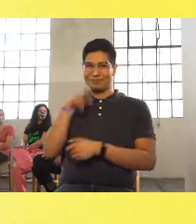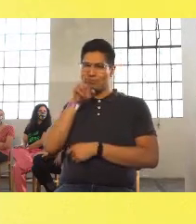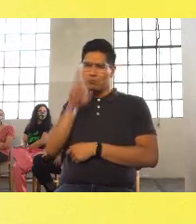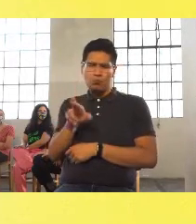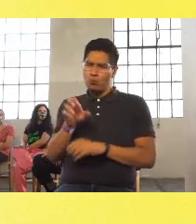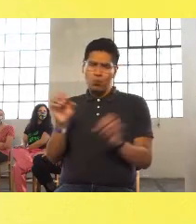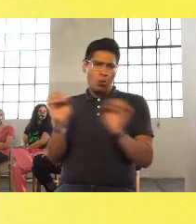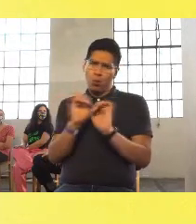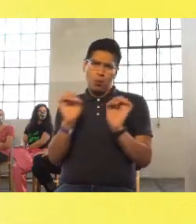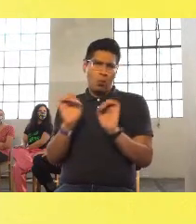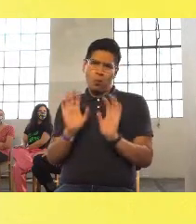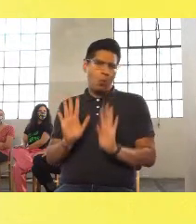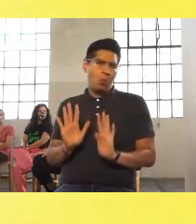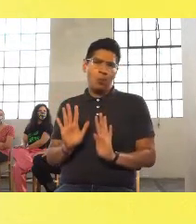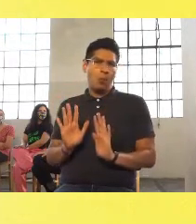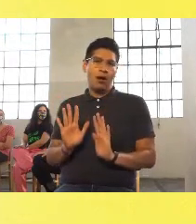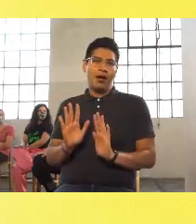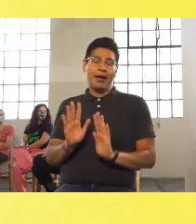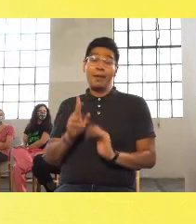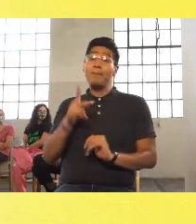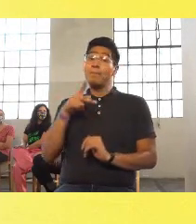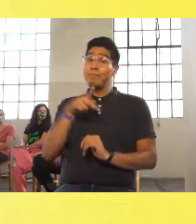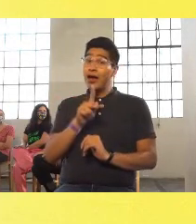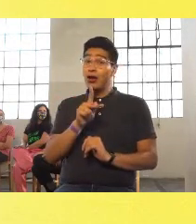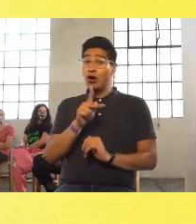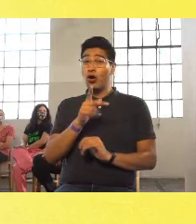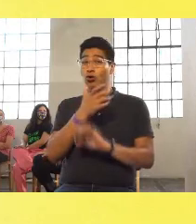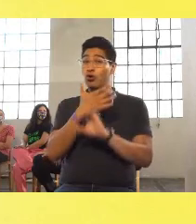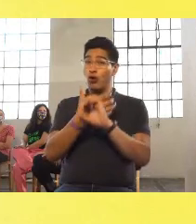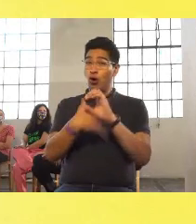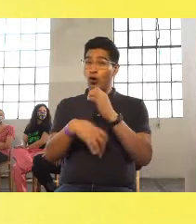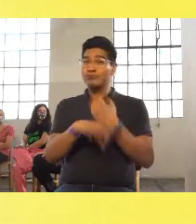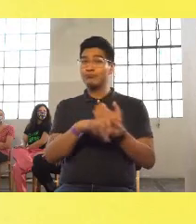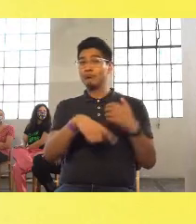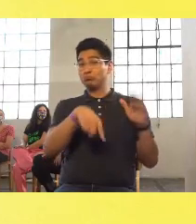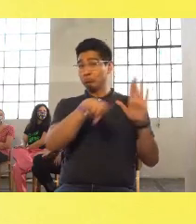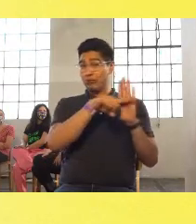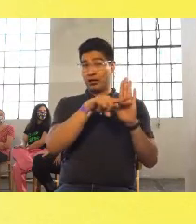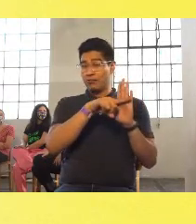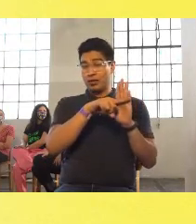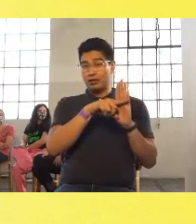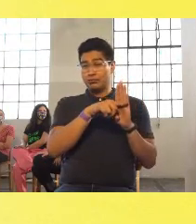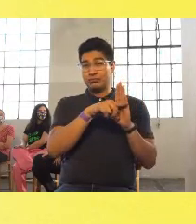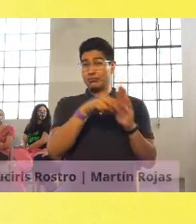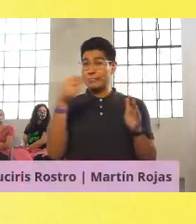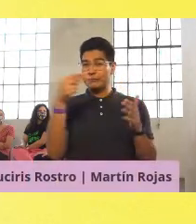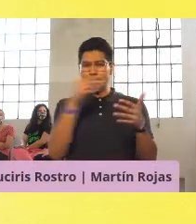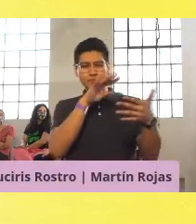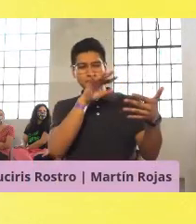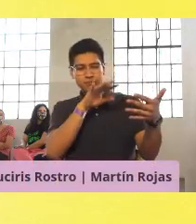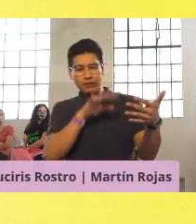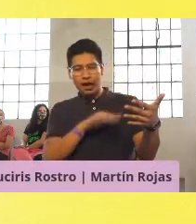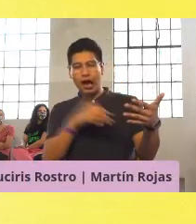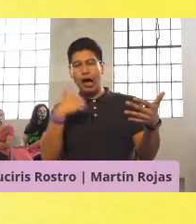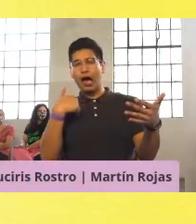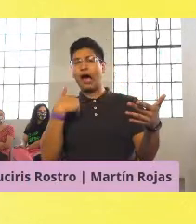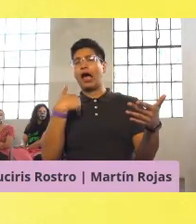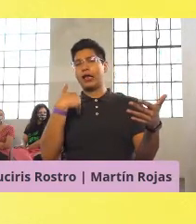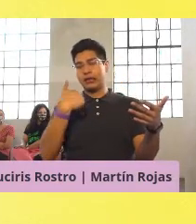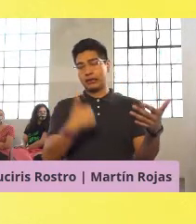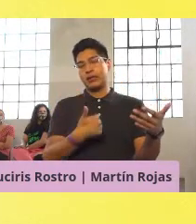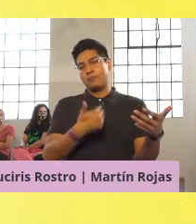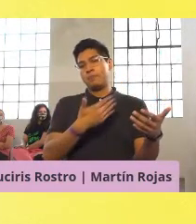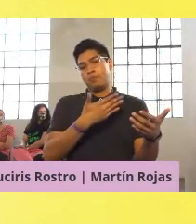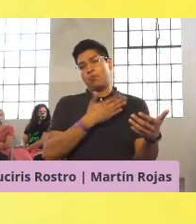sea, tengo que escanear también lo que recibo. Y lo que hice es con esta idea de que el espacio virtual